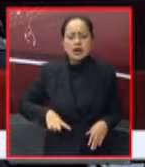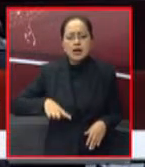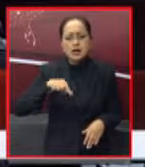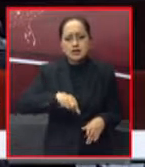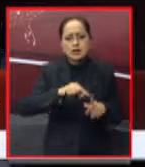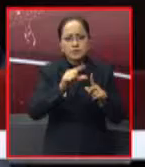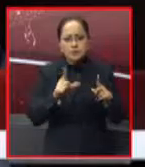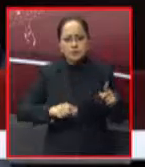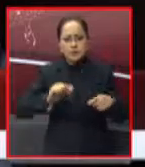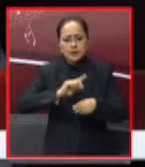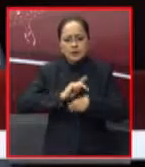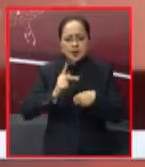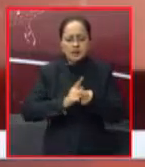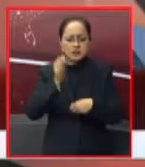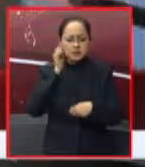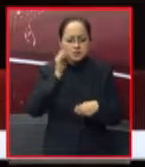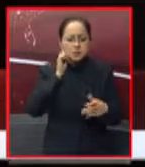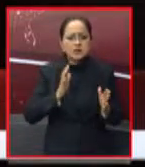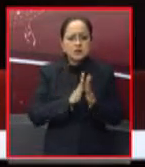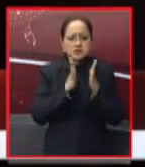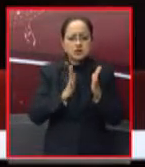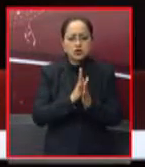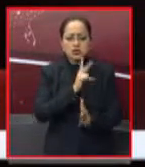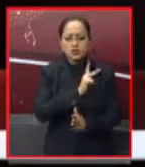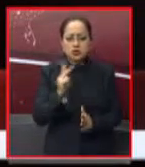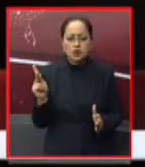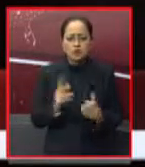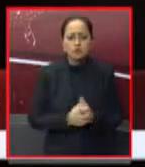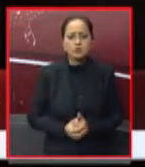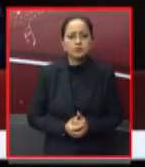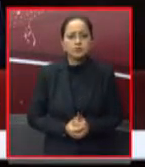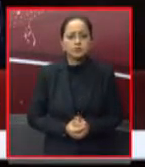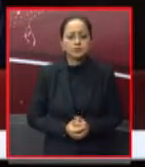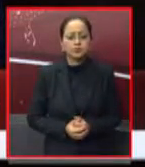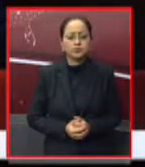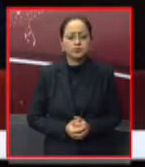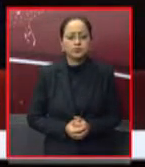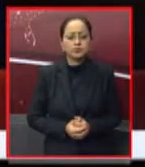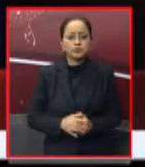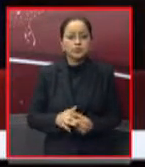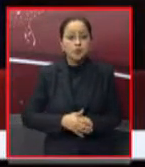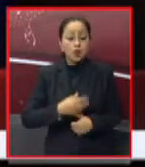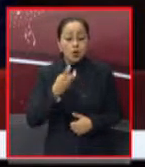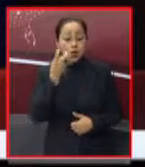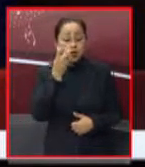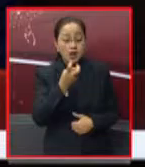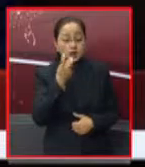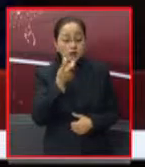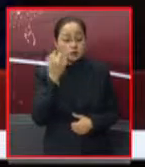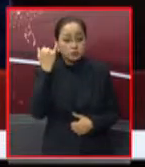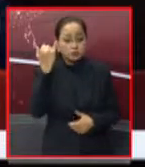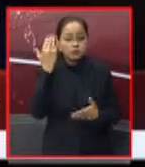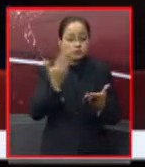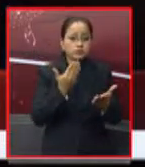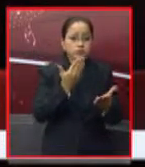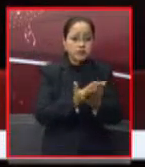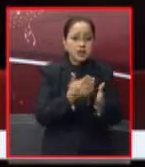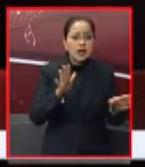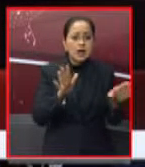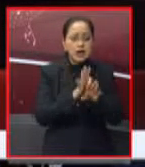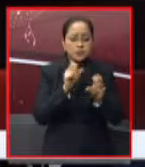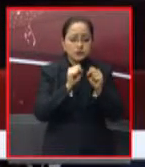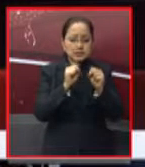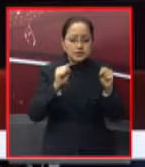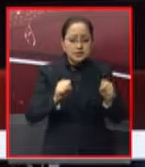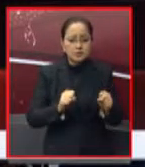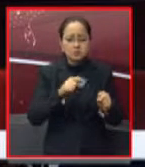voces de las que forman parte. Por eso esta iniciativa rectifica el cambio de sistema que